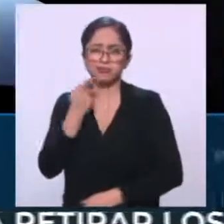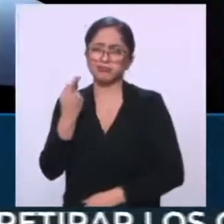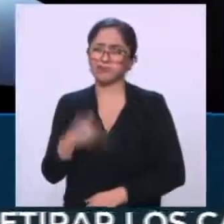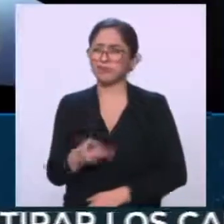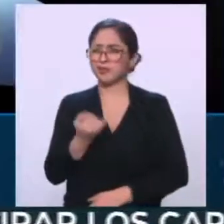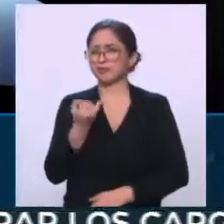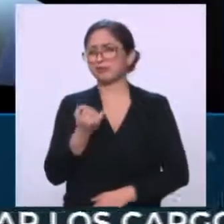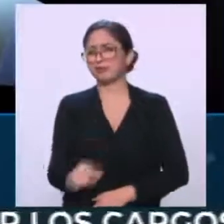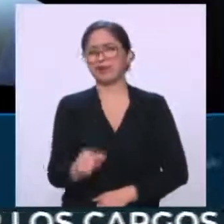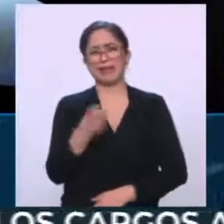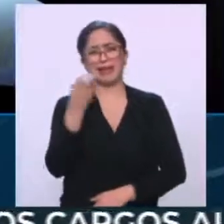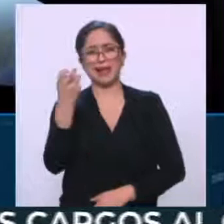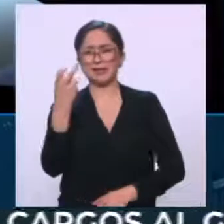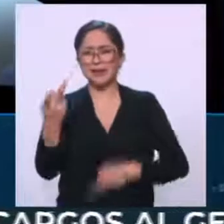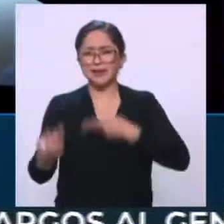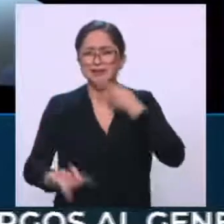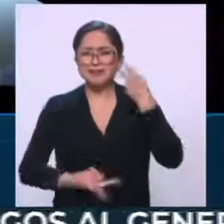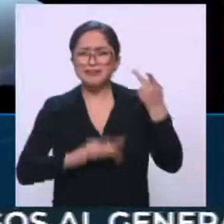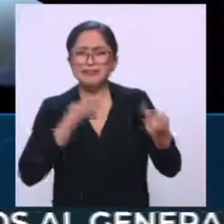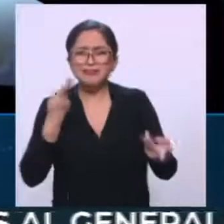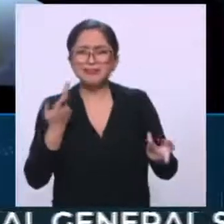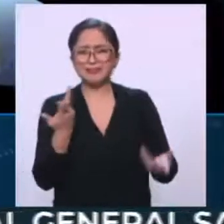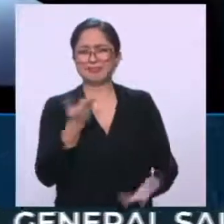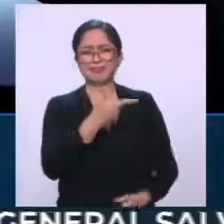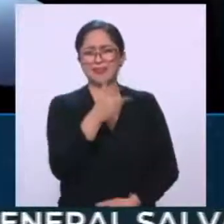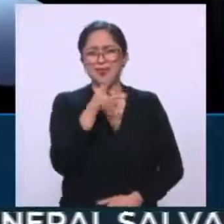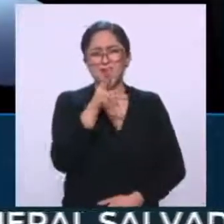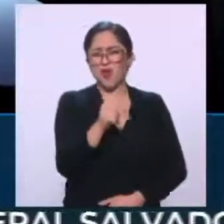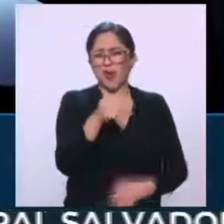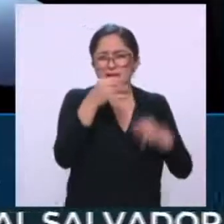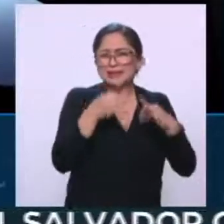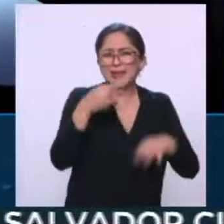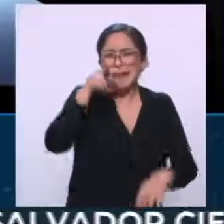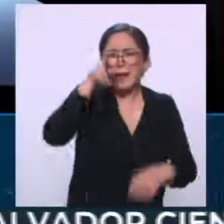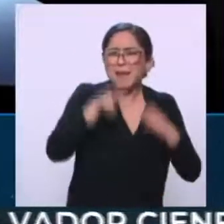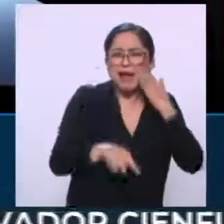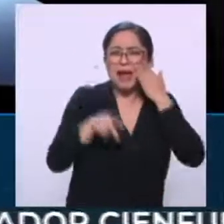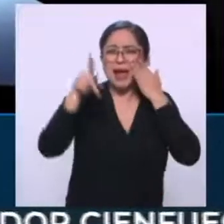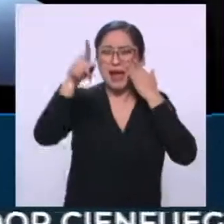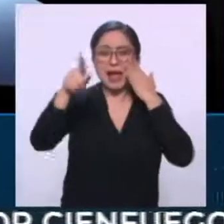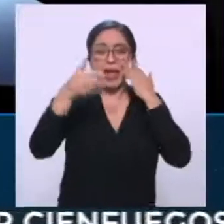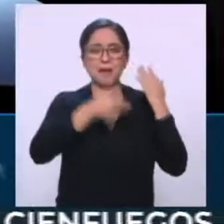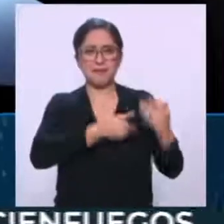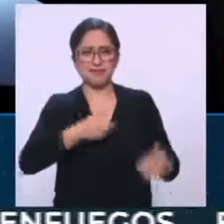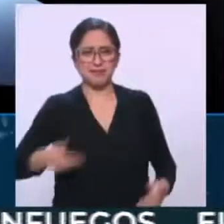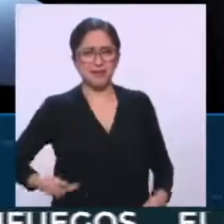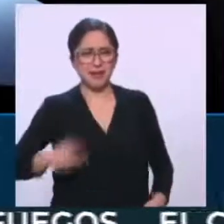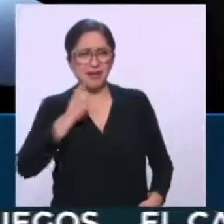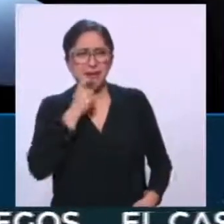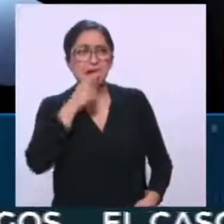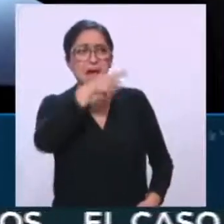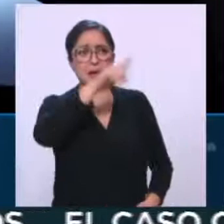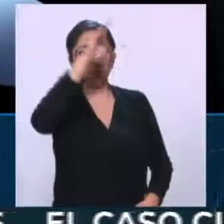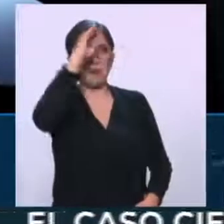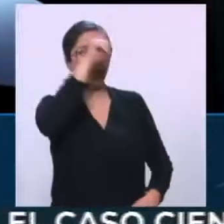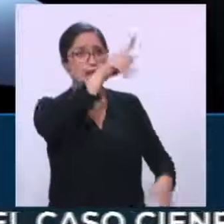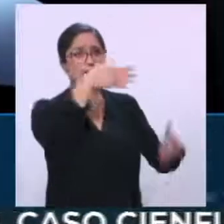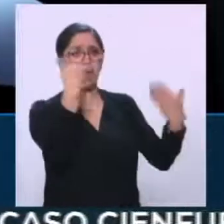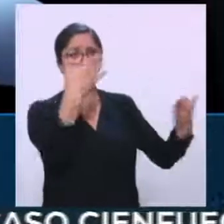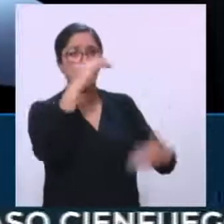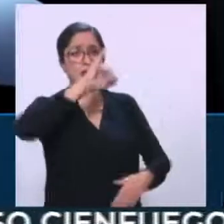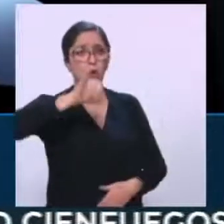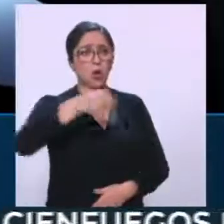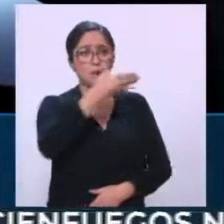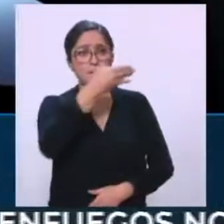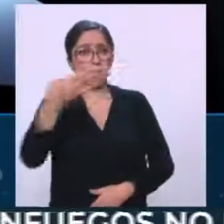Esa es una tontería, sí, pues. no tiene pies ni cabeza. Pues López Obrador no sabía que Biden iba a ganar las elecciones, esto se hace